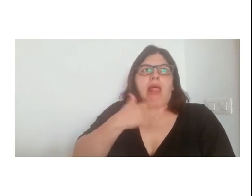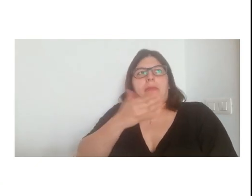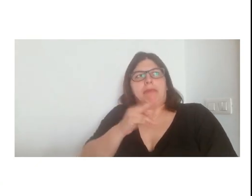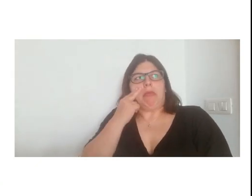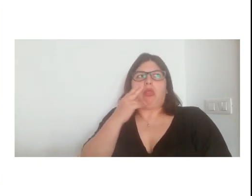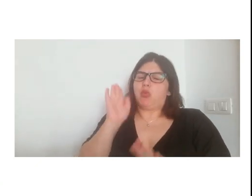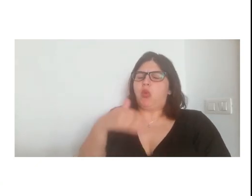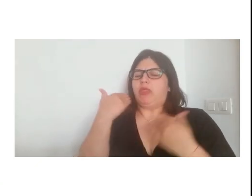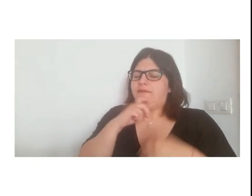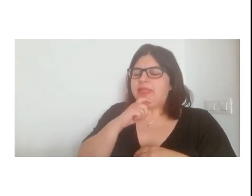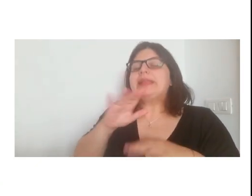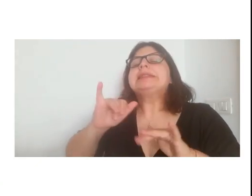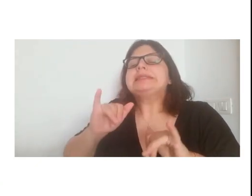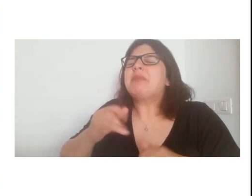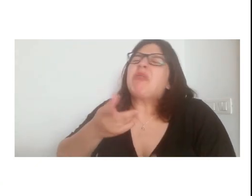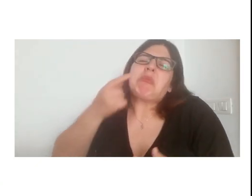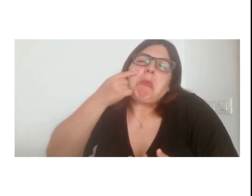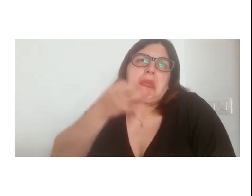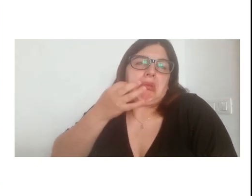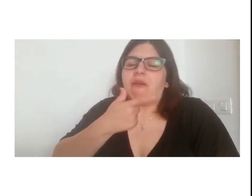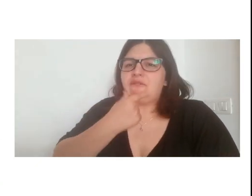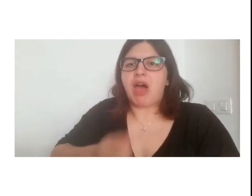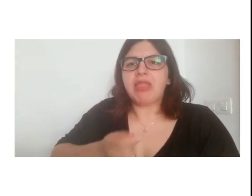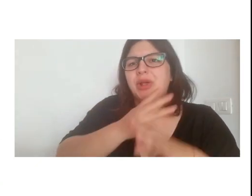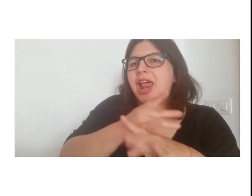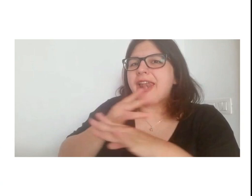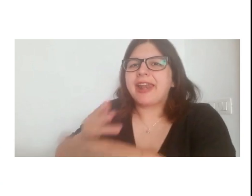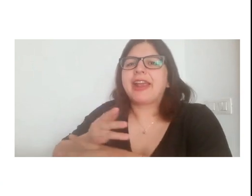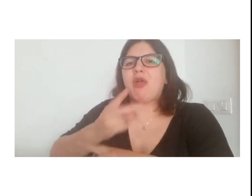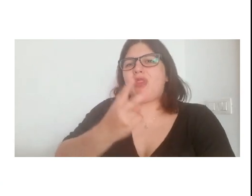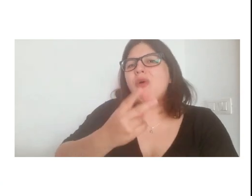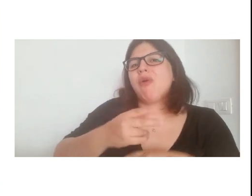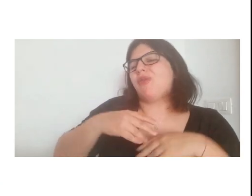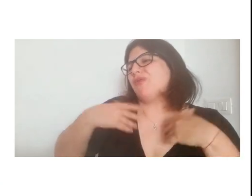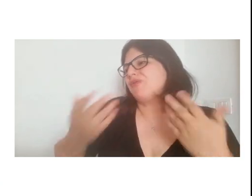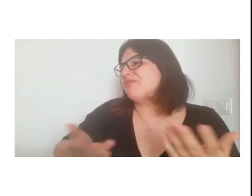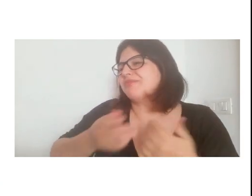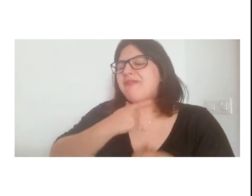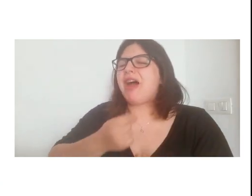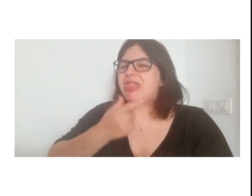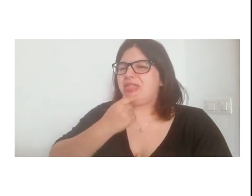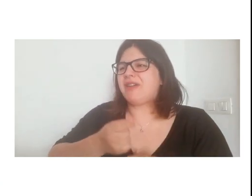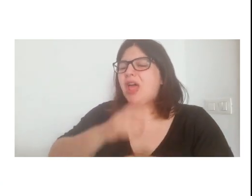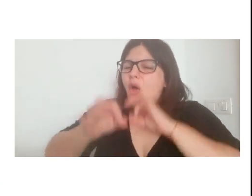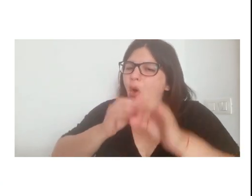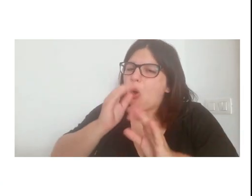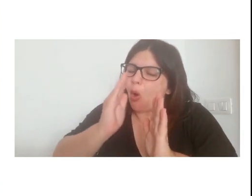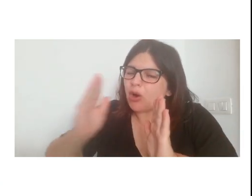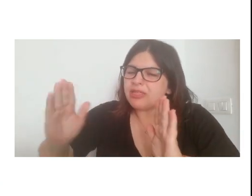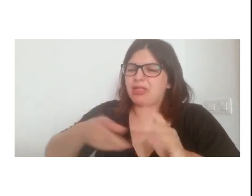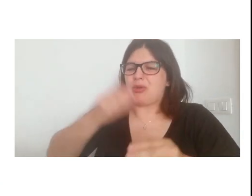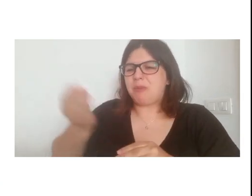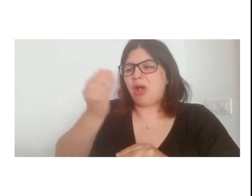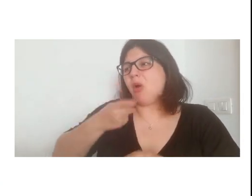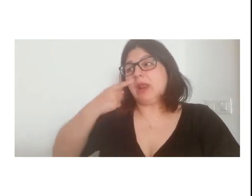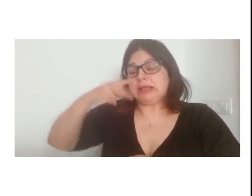e os exames, é moito máis doado. Polos recreos, sí, é moito máis doado. Organizaches medición. Por